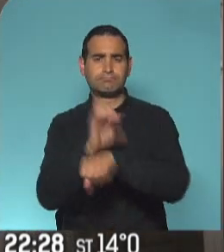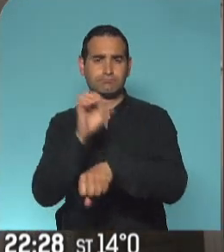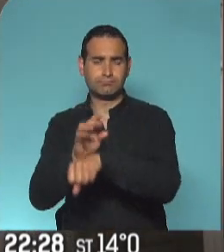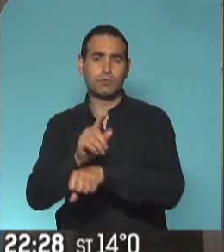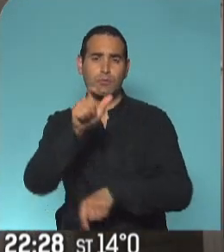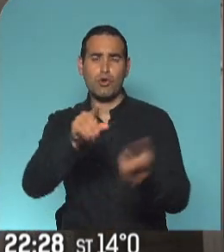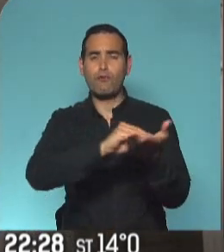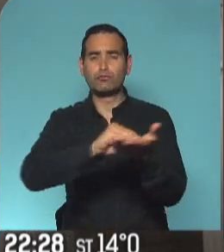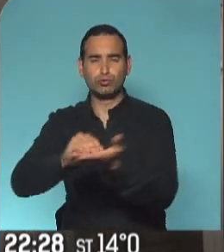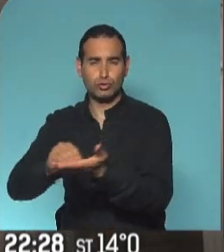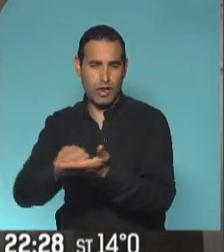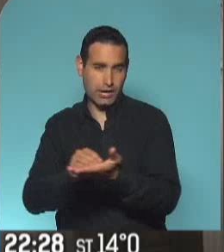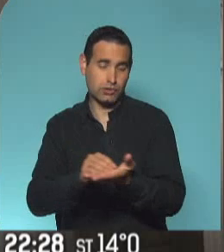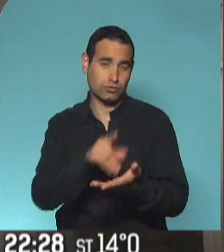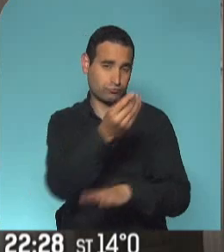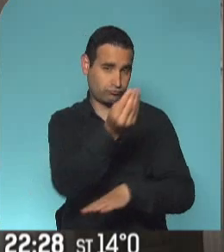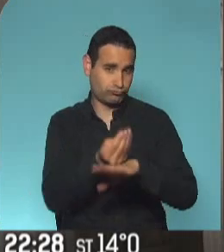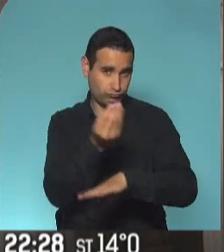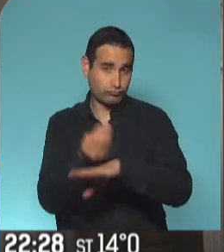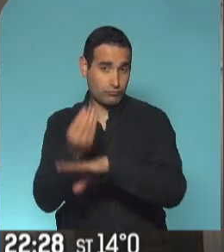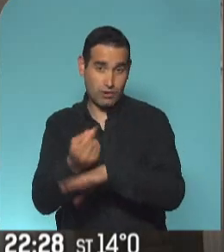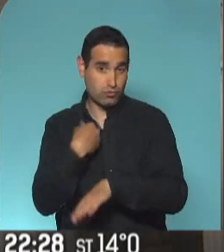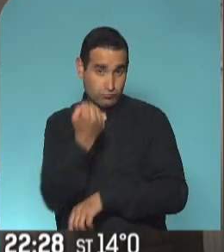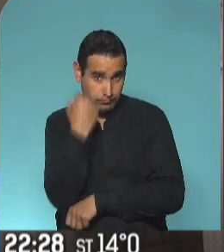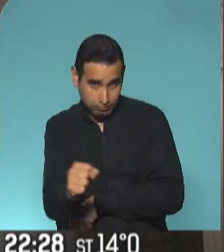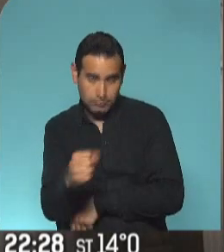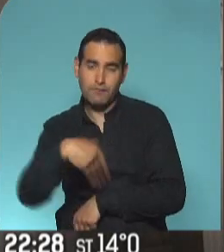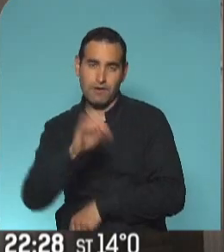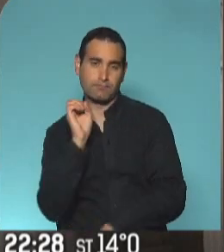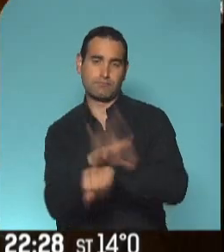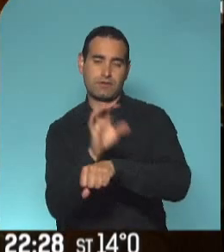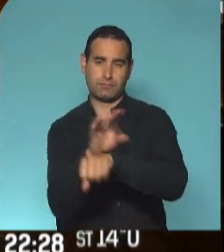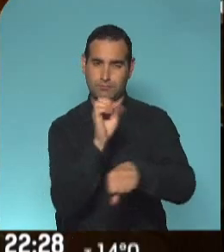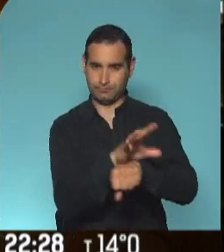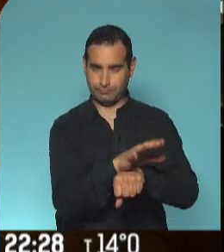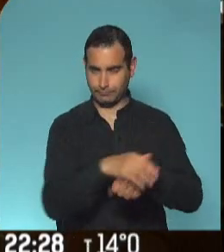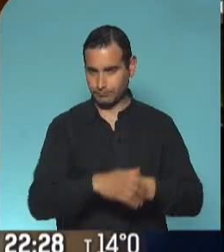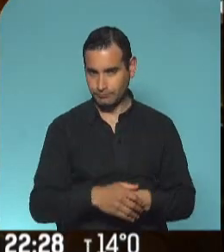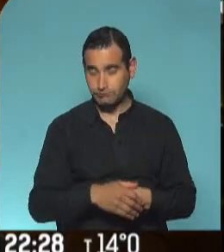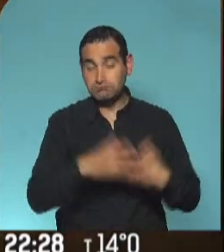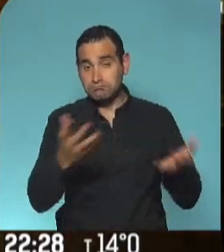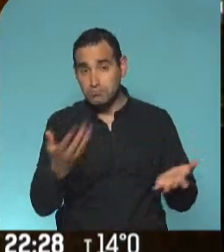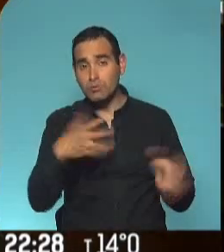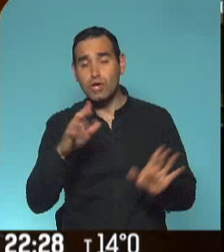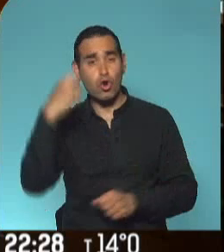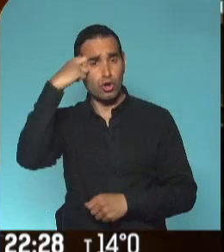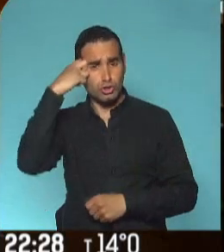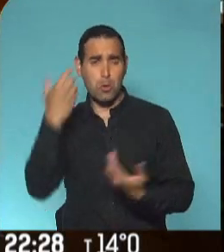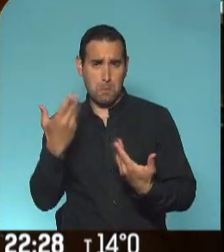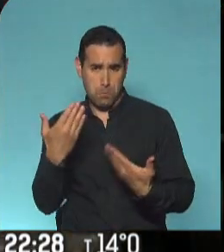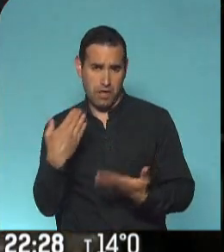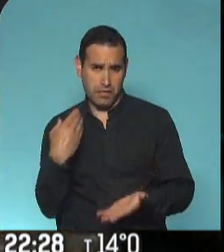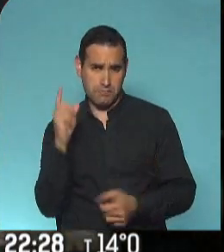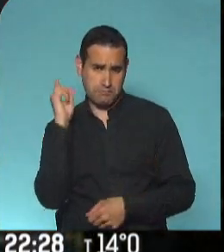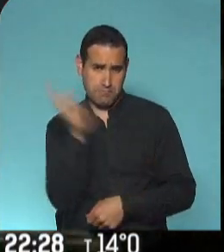a los funcionarios de interés en el caso que no comparezcan cuando sean requeridos. Aunque en teoría el Congreso podría ordenar el